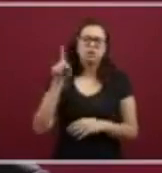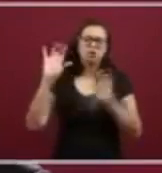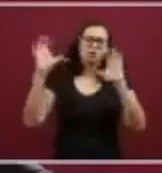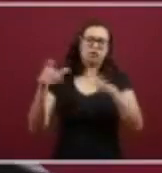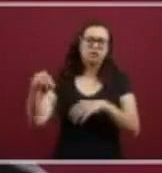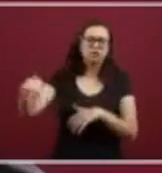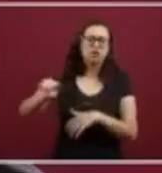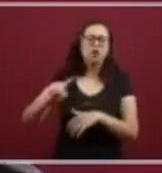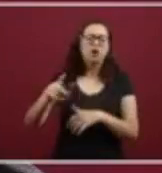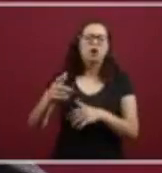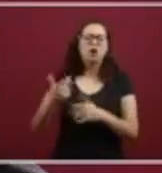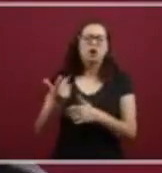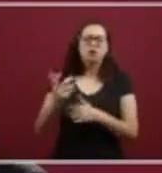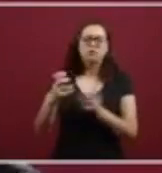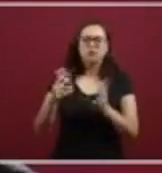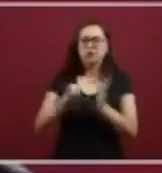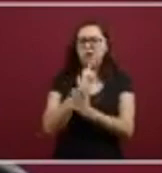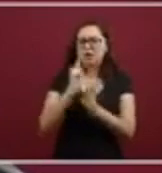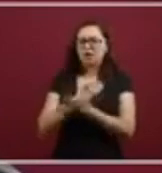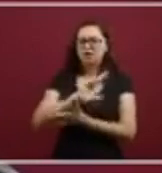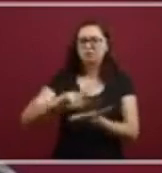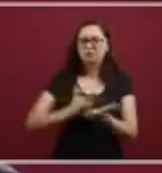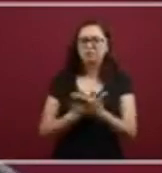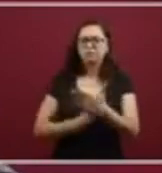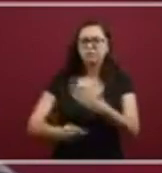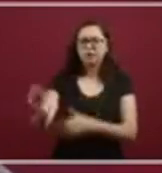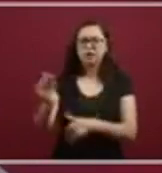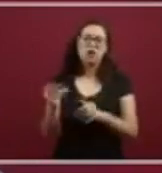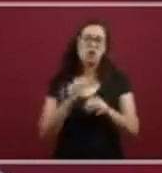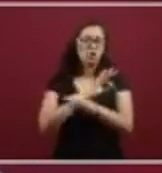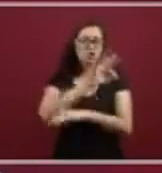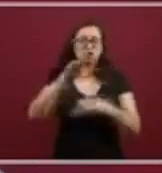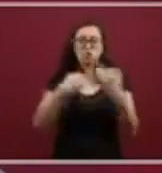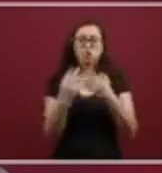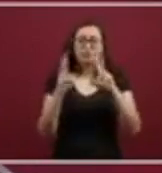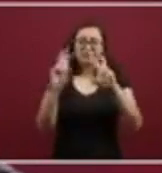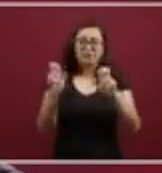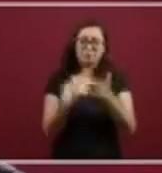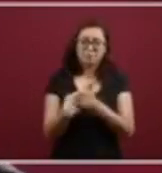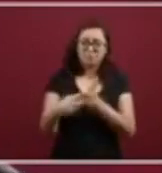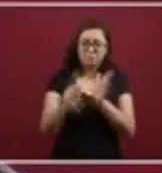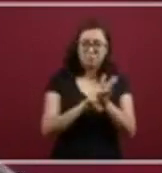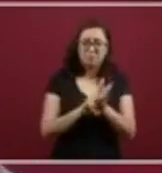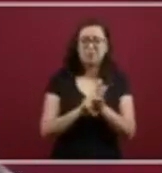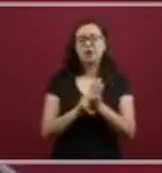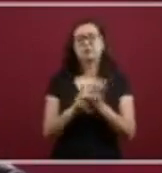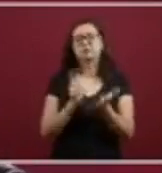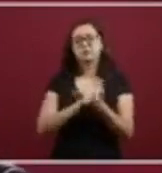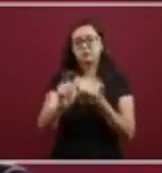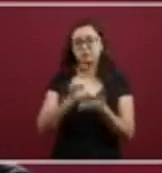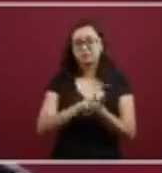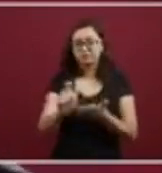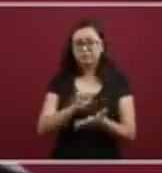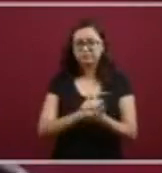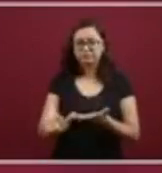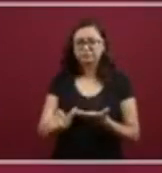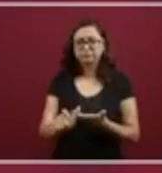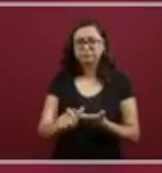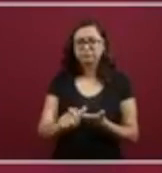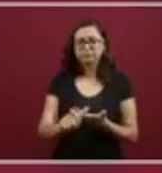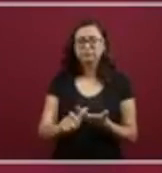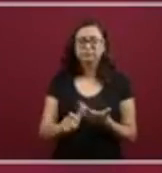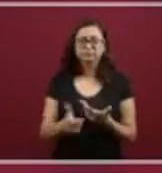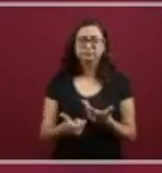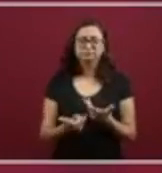que todo lo que significa plazas, todo lo que significa nómina, pues